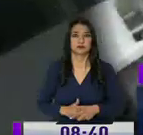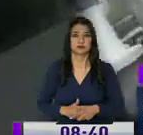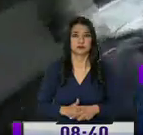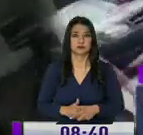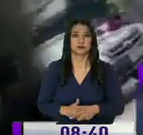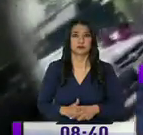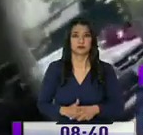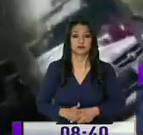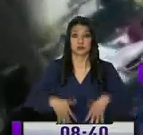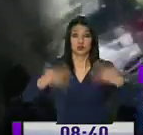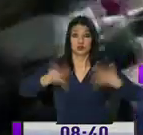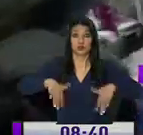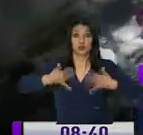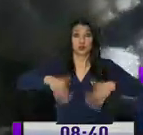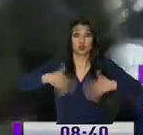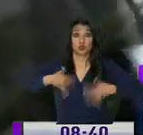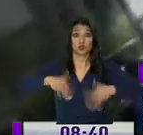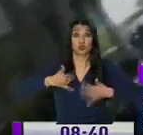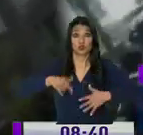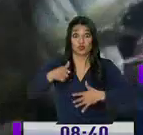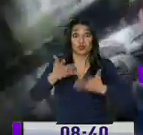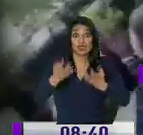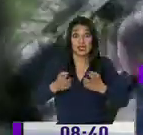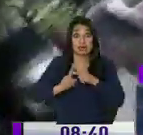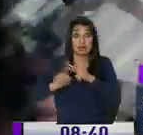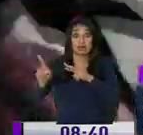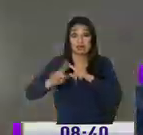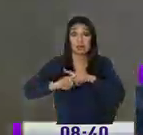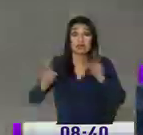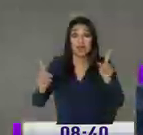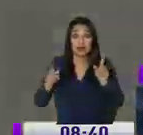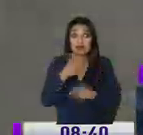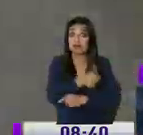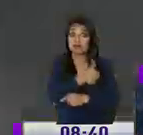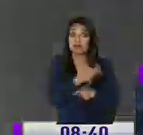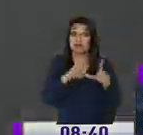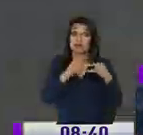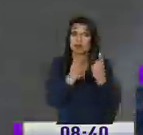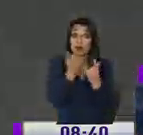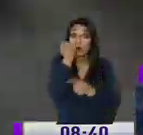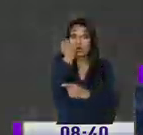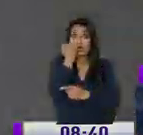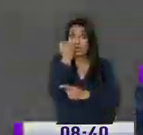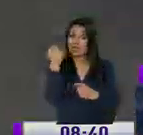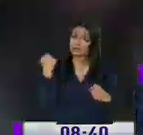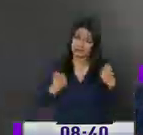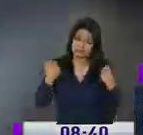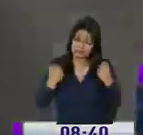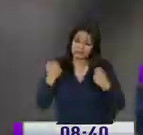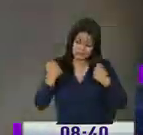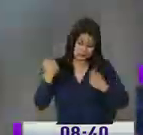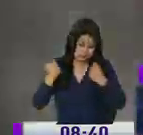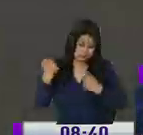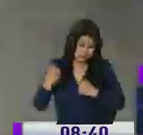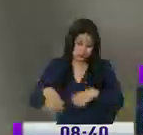En un primer momento el agresor intentó huir. Sin embargo, un grupo de indígenas le dio alcance y lo detuvo.